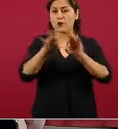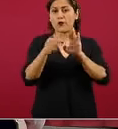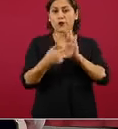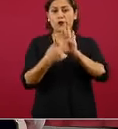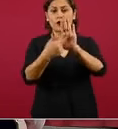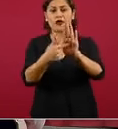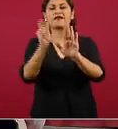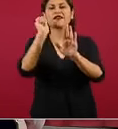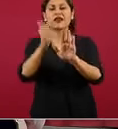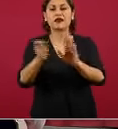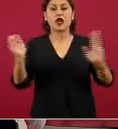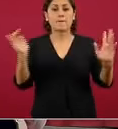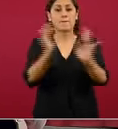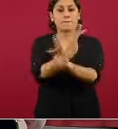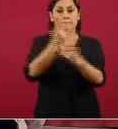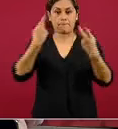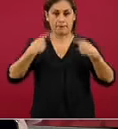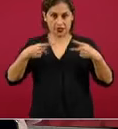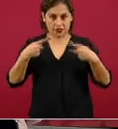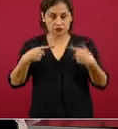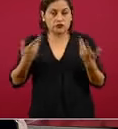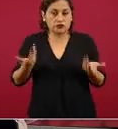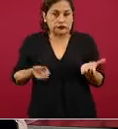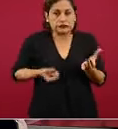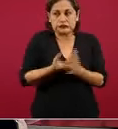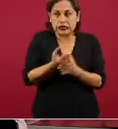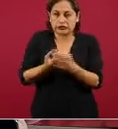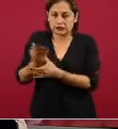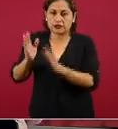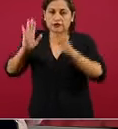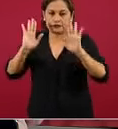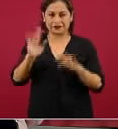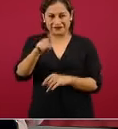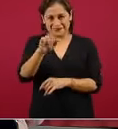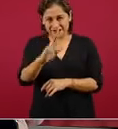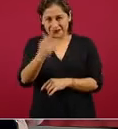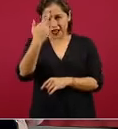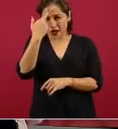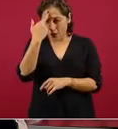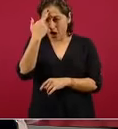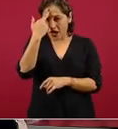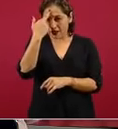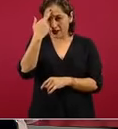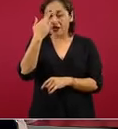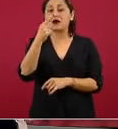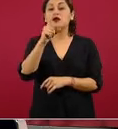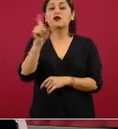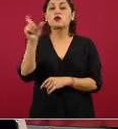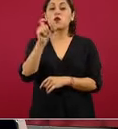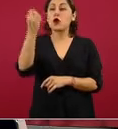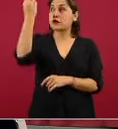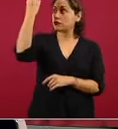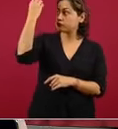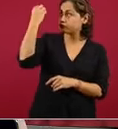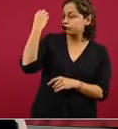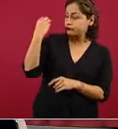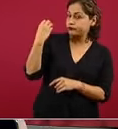la movilidad. Recuerden que mucho de las estrategias que tienen que ver con respuesta al semáforo de